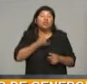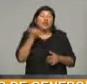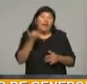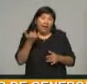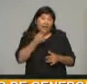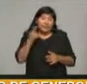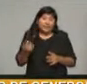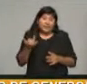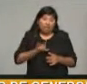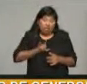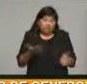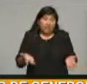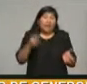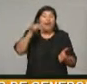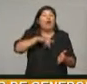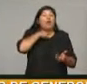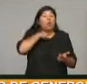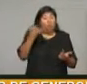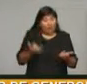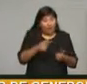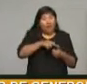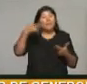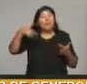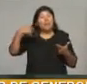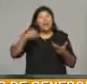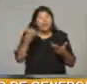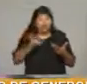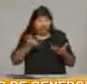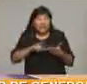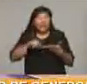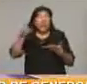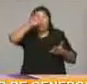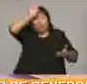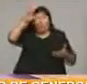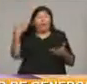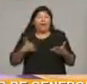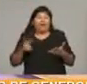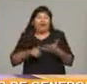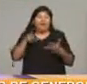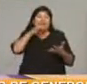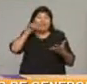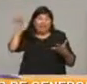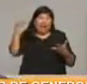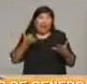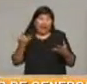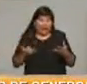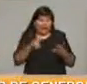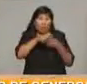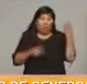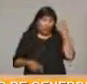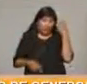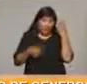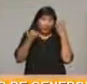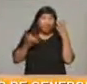salvador de jujuy en palpalá el libertador general san martín en humahuaca esos son los cuatro centros que ya vienen trabajando y